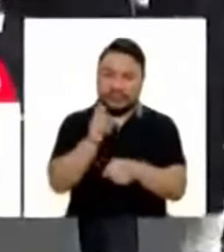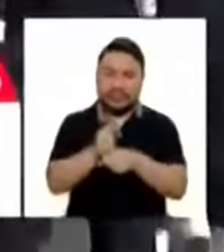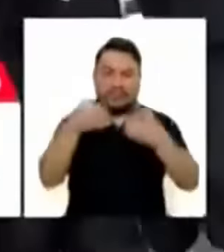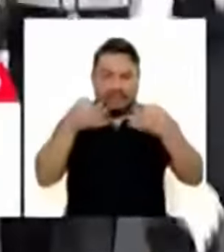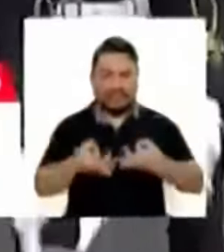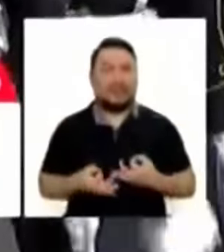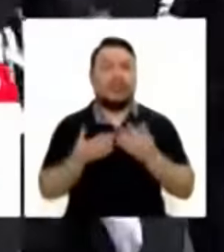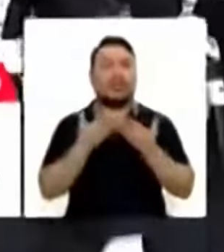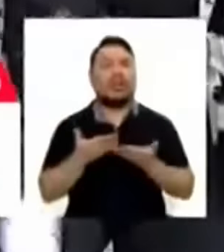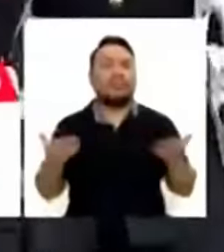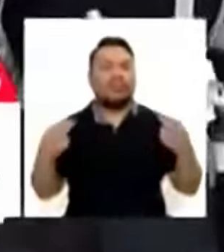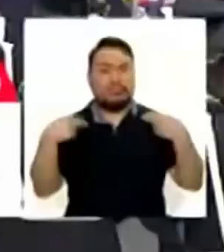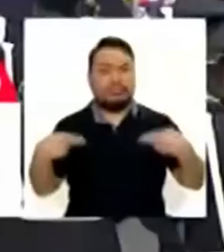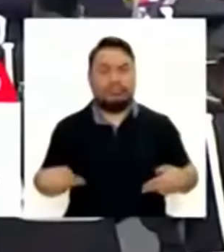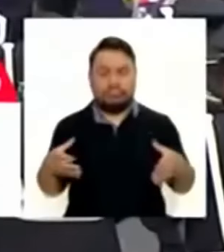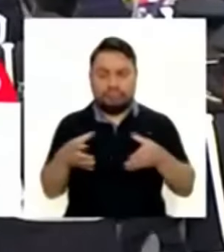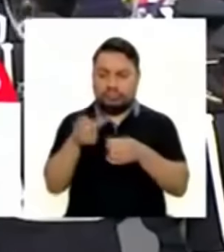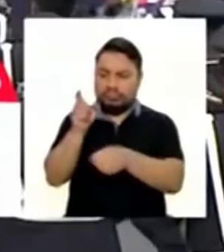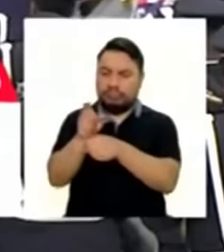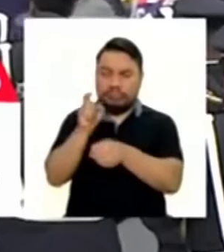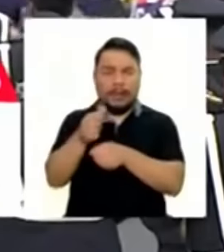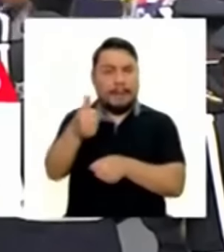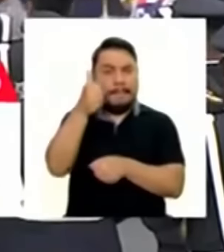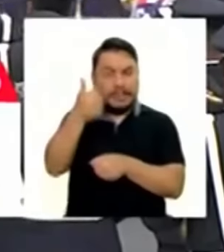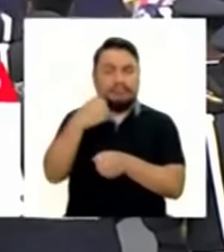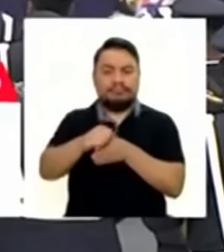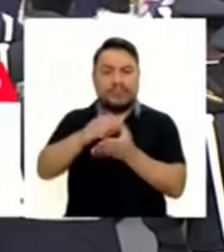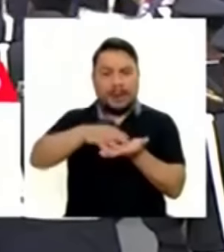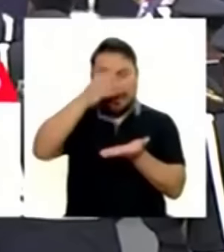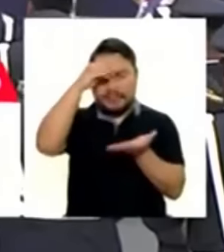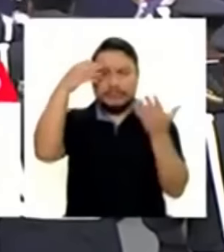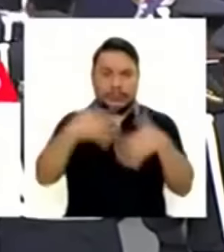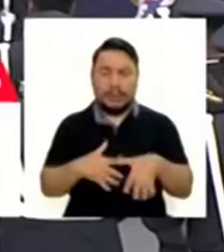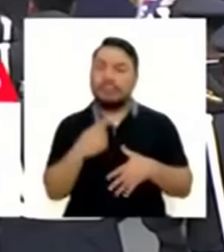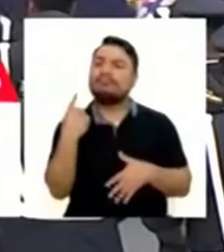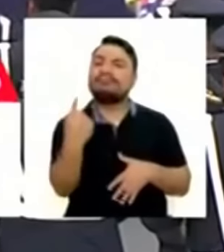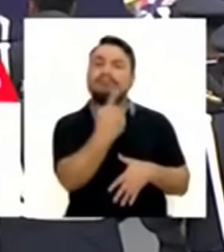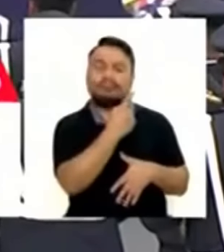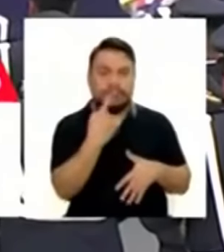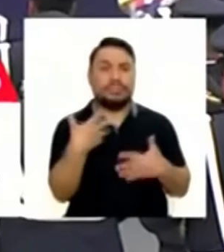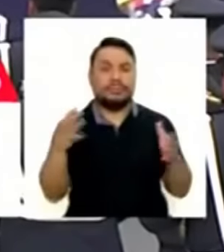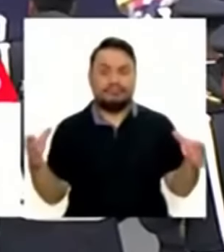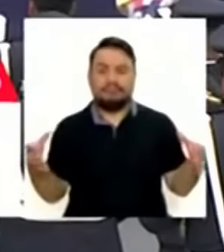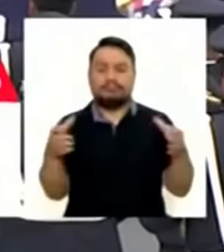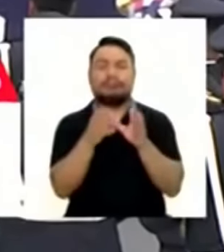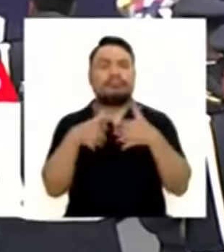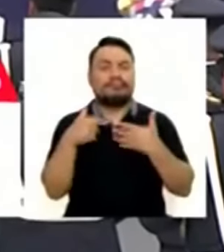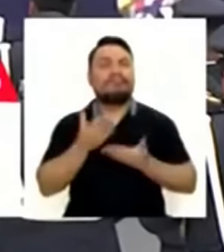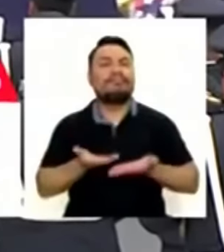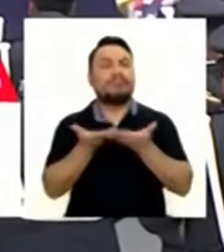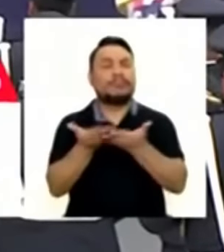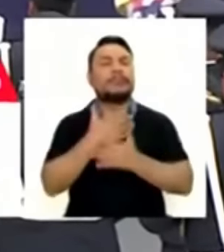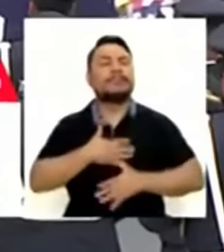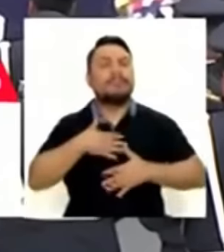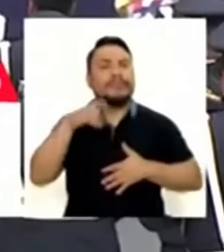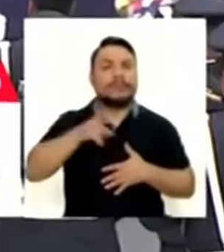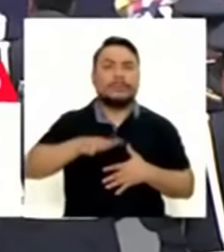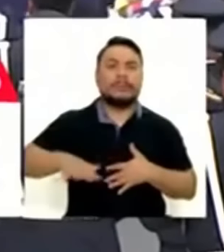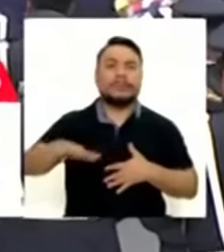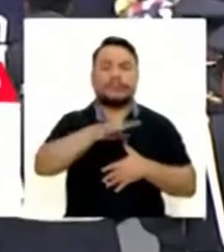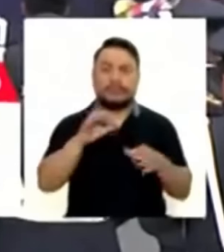recursos humanos altamente instruidos y entrenados, tanto individual como colectivamente, para satisfacer las necesidades